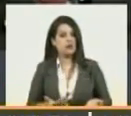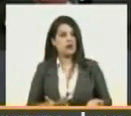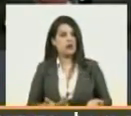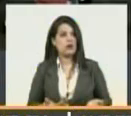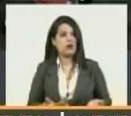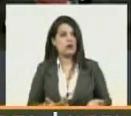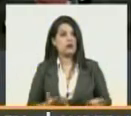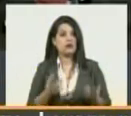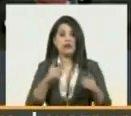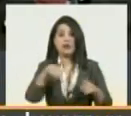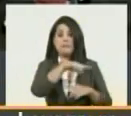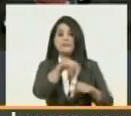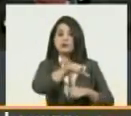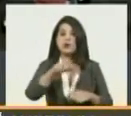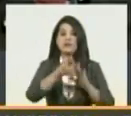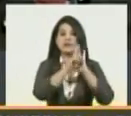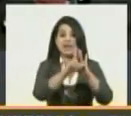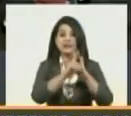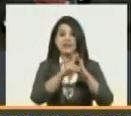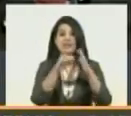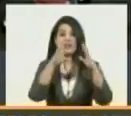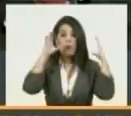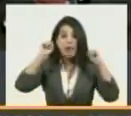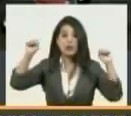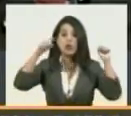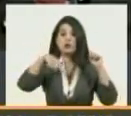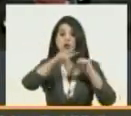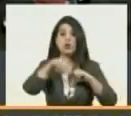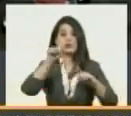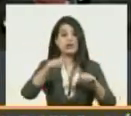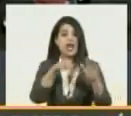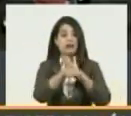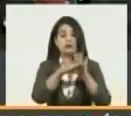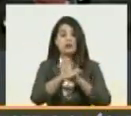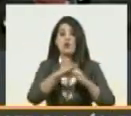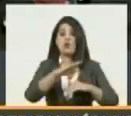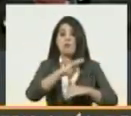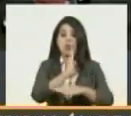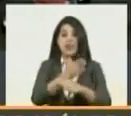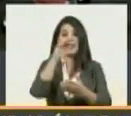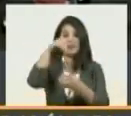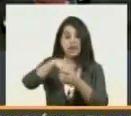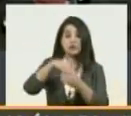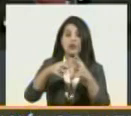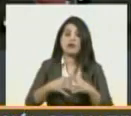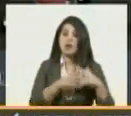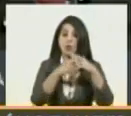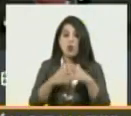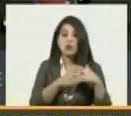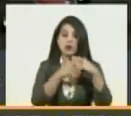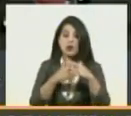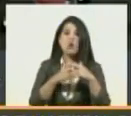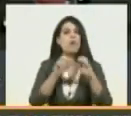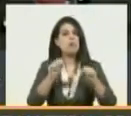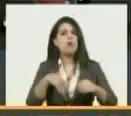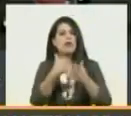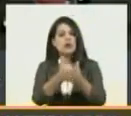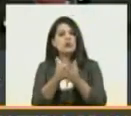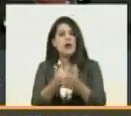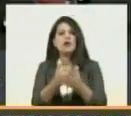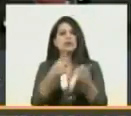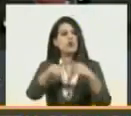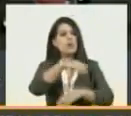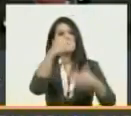Estos representantes diplomáticos tienen gran acceso a los centros de poder en los Estados Unidos. Podrían ayudar a que cese el